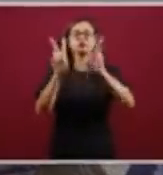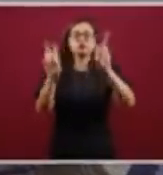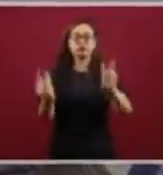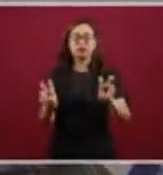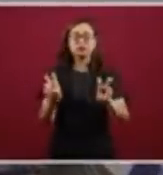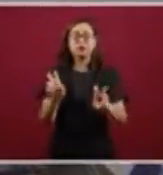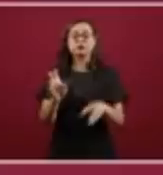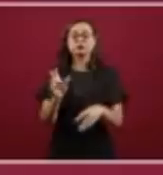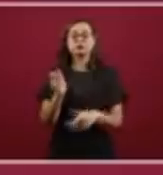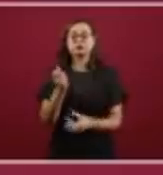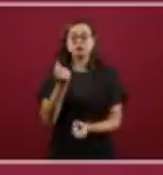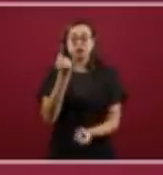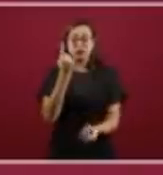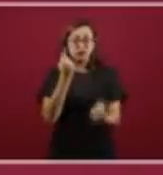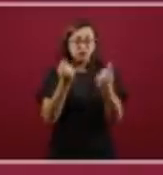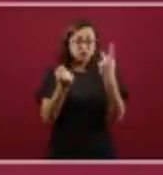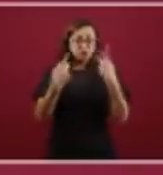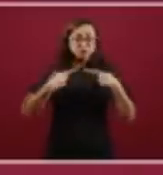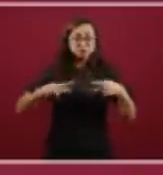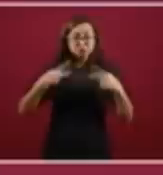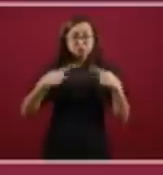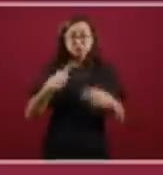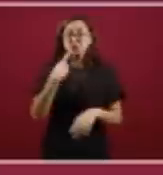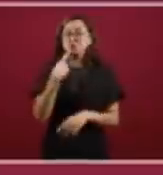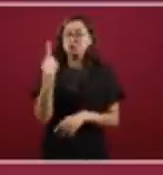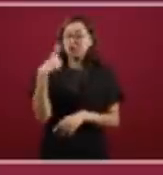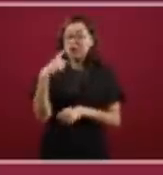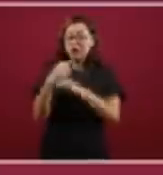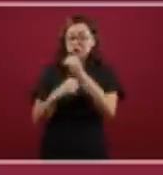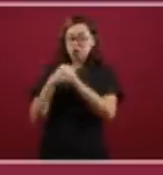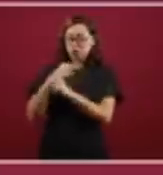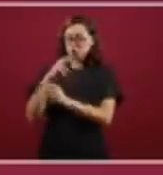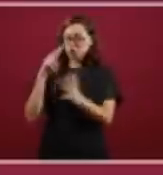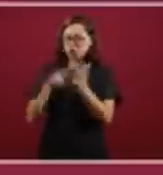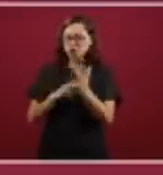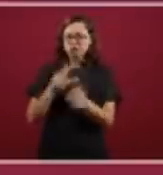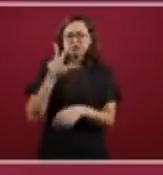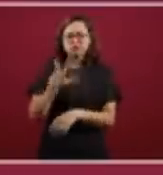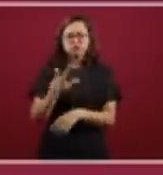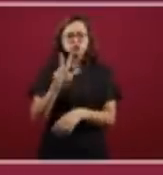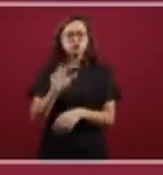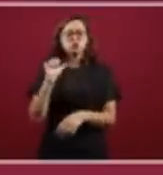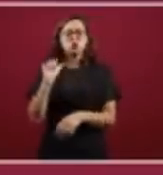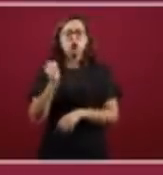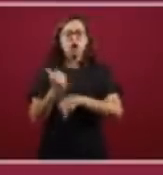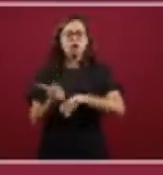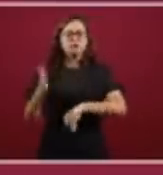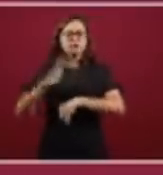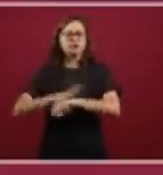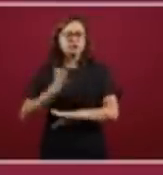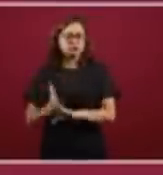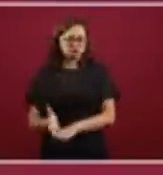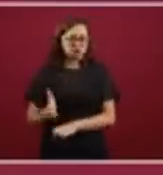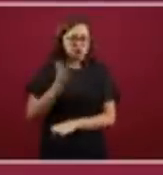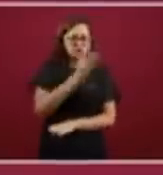que hayan existido en el 2018 en la administración anterior, hay un caso